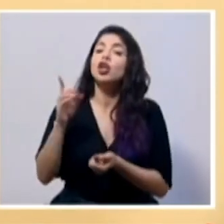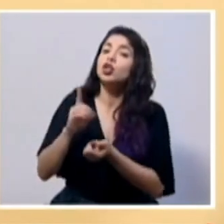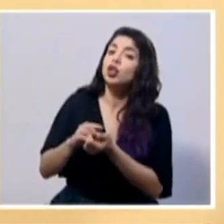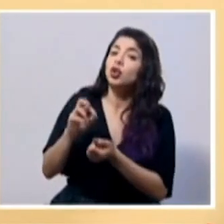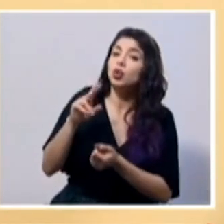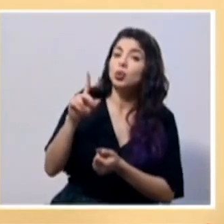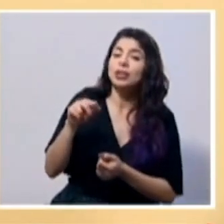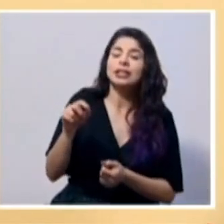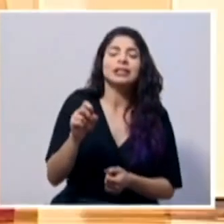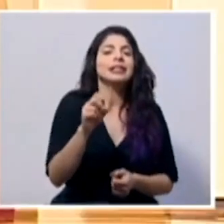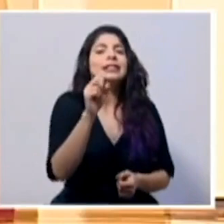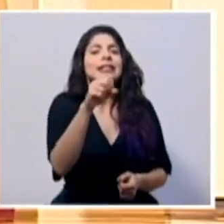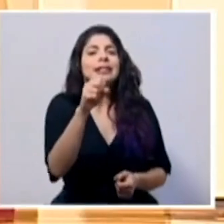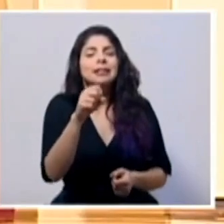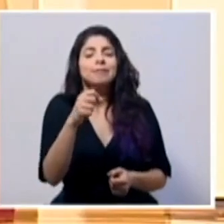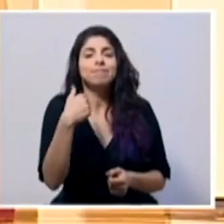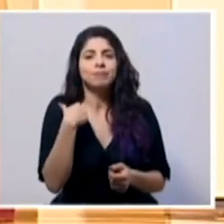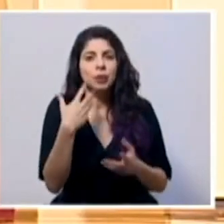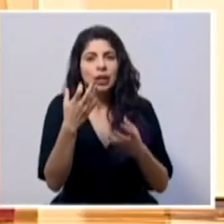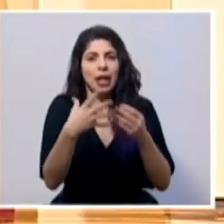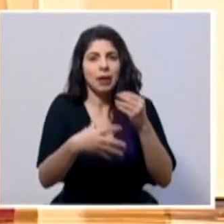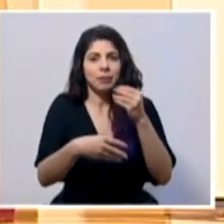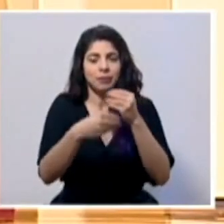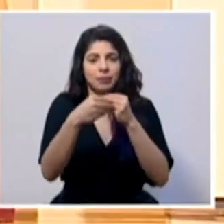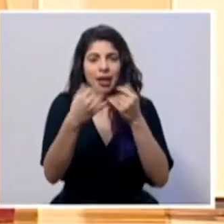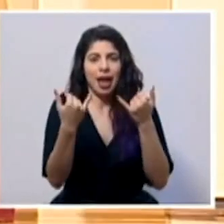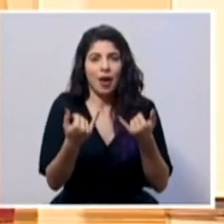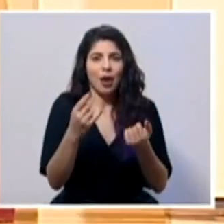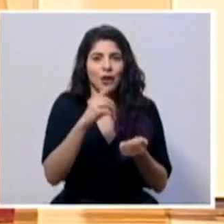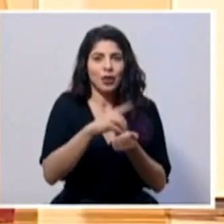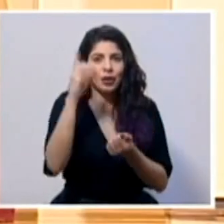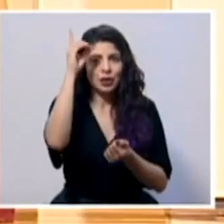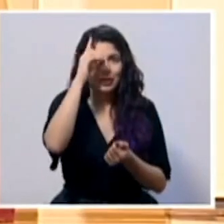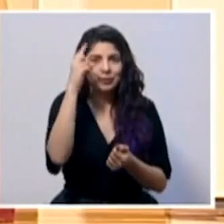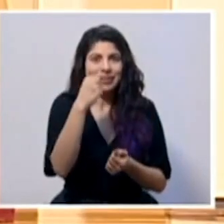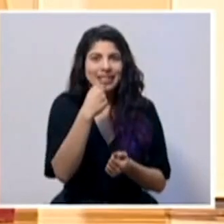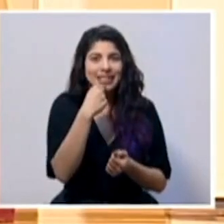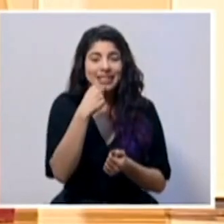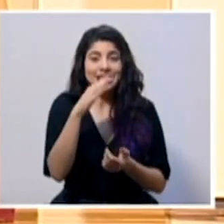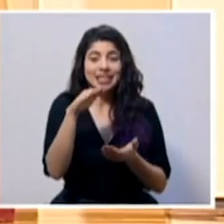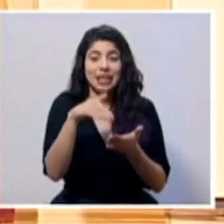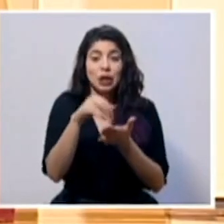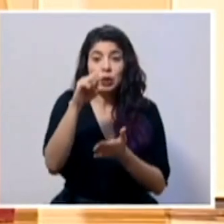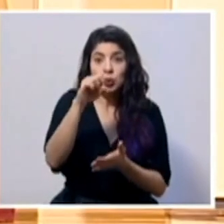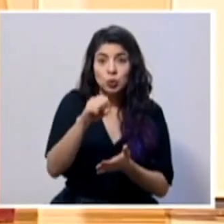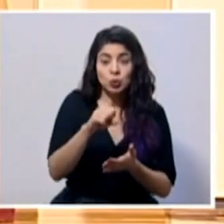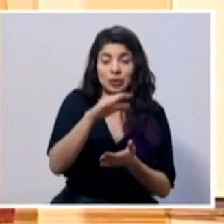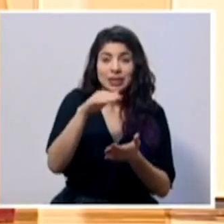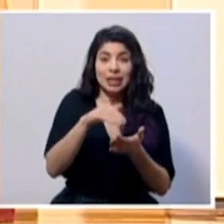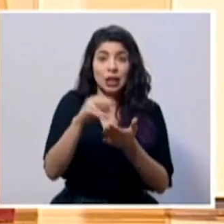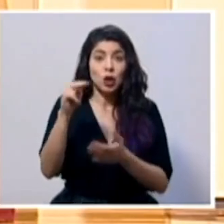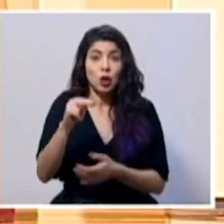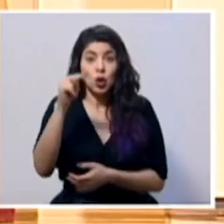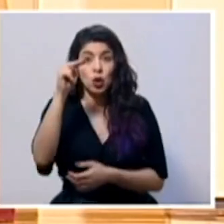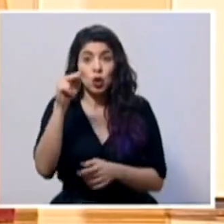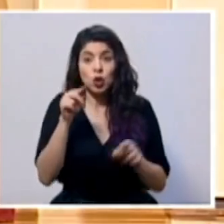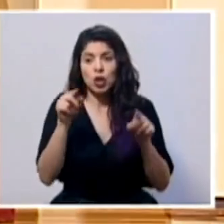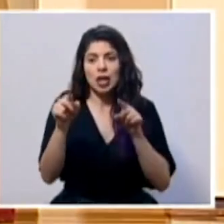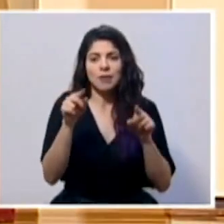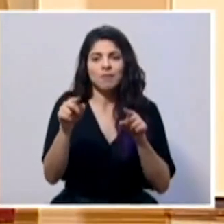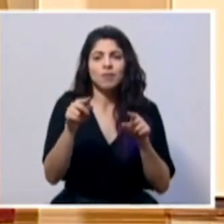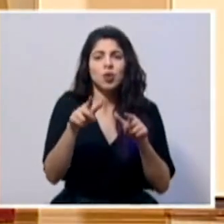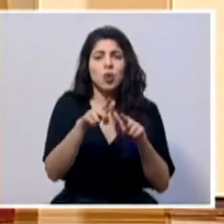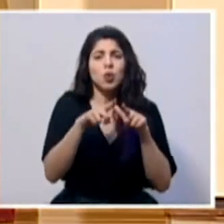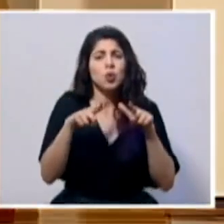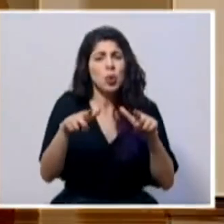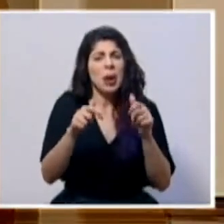si va a ampliar, por favor. Quería agregar algo ahora que el doctor Salas mencionó la Central Sur y la Central Norte. De hecho, son las zonas más,